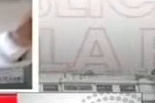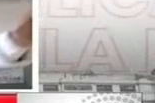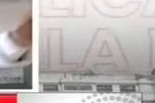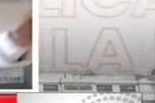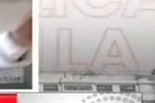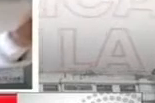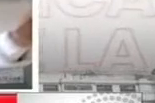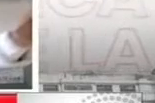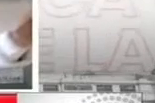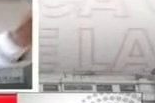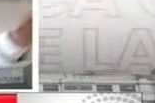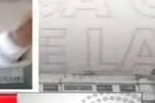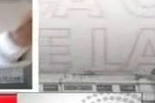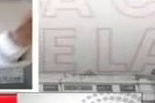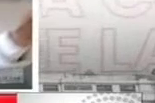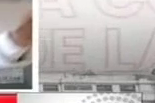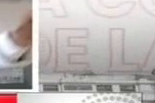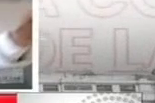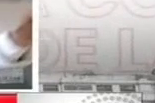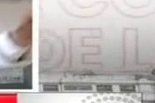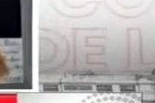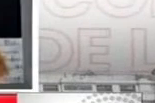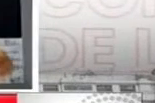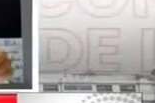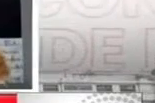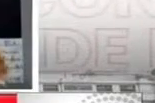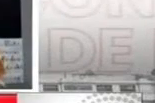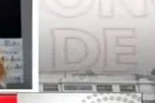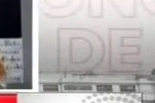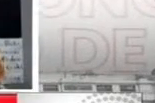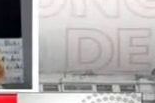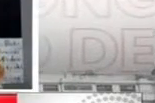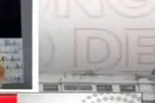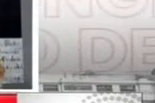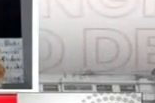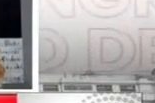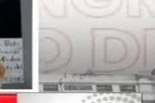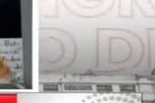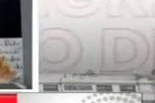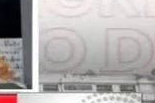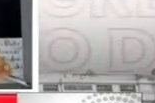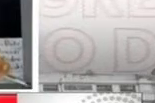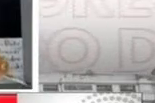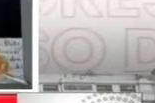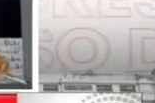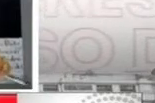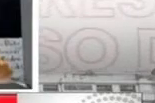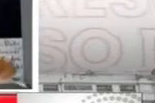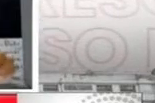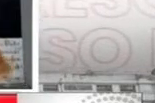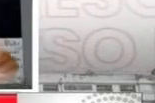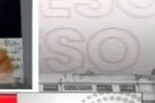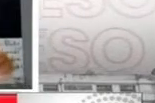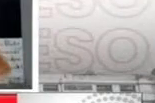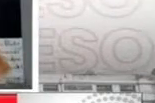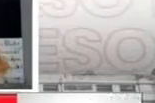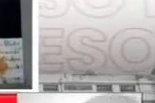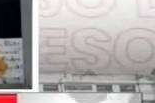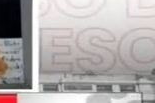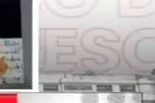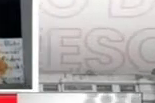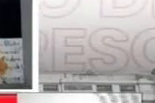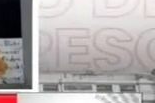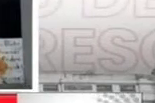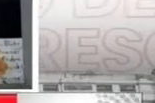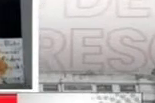del centro de salud de este distrito de Huachacolpa. Es un proyecto de primer nivel, en realidad es un proyecto diseñado